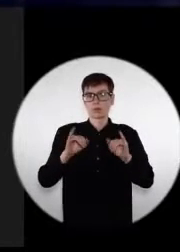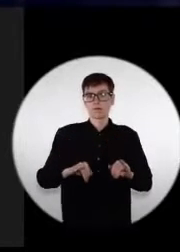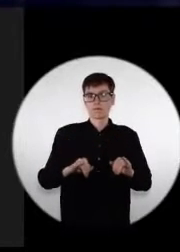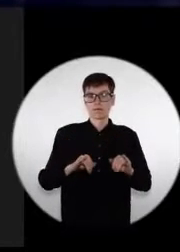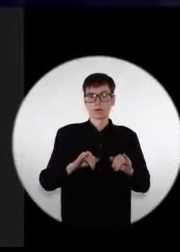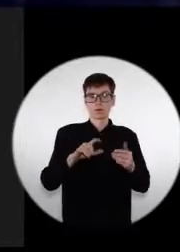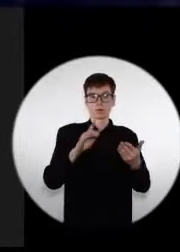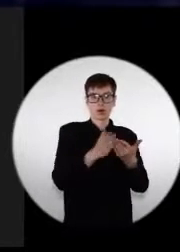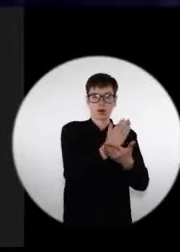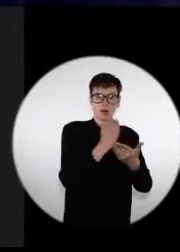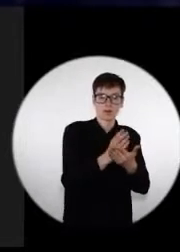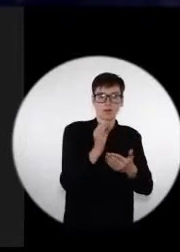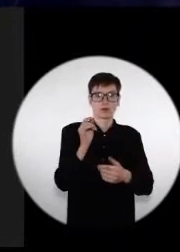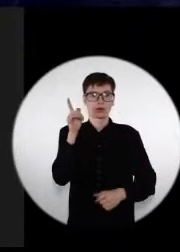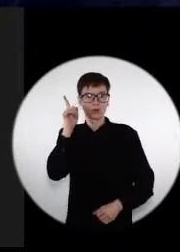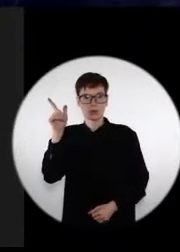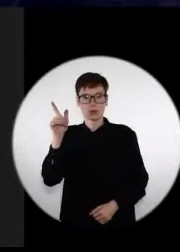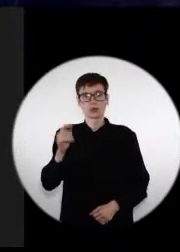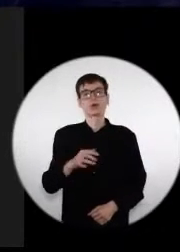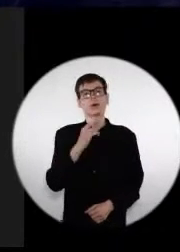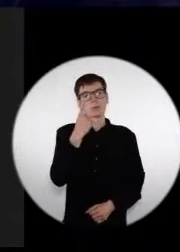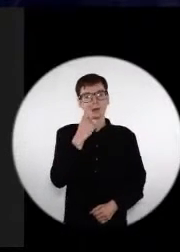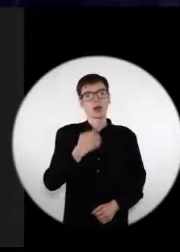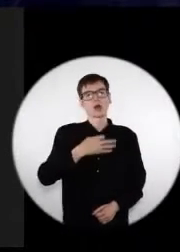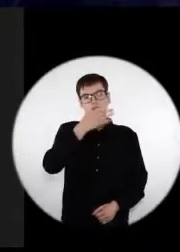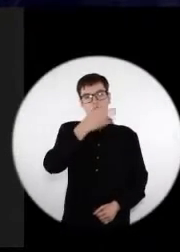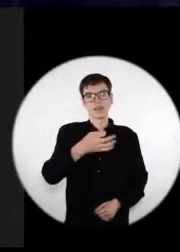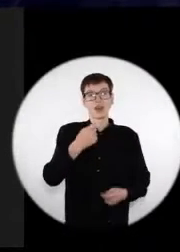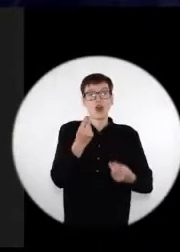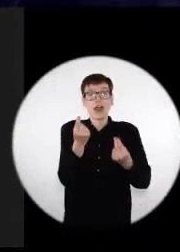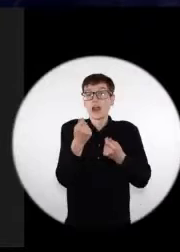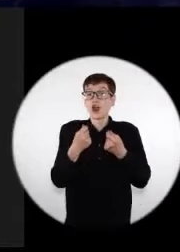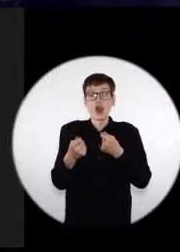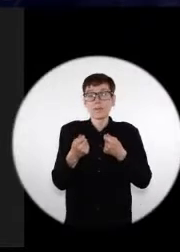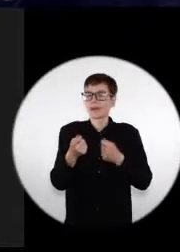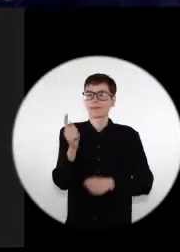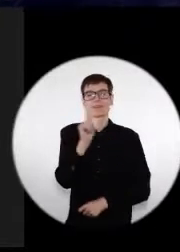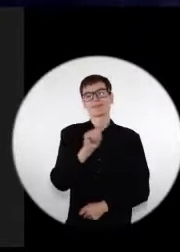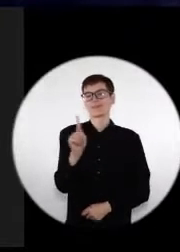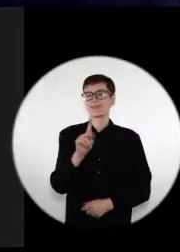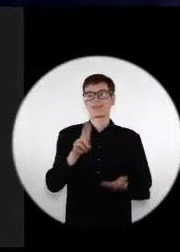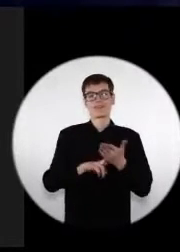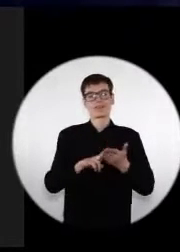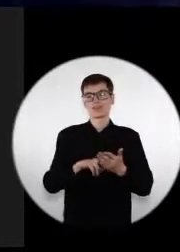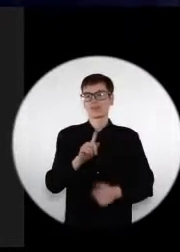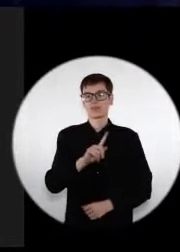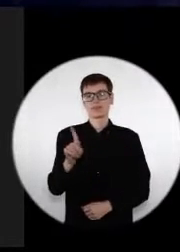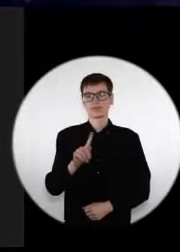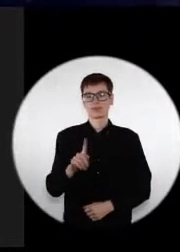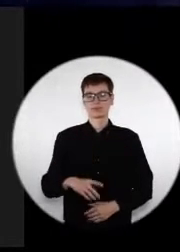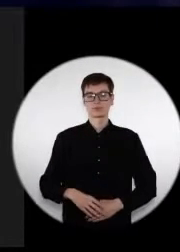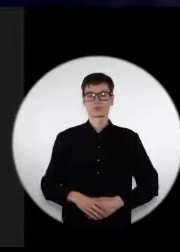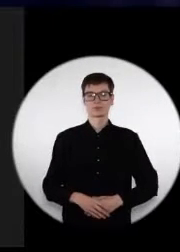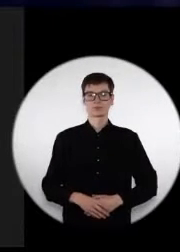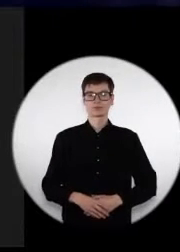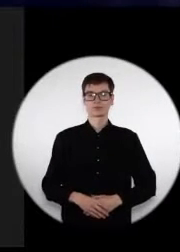evitar los dedos de editarlo al mismo tiempo de dos formas pero no